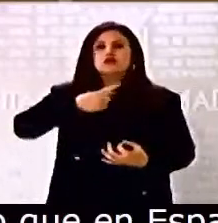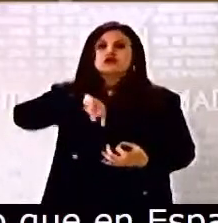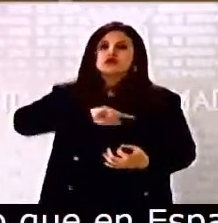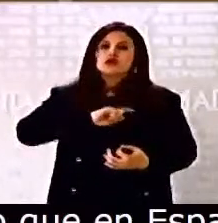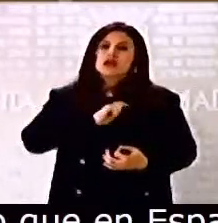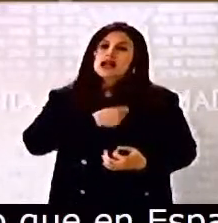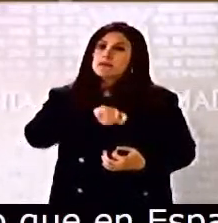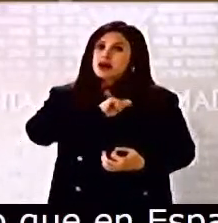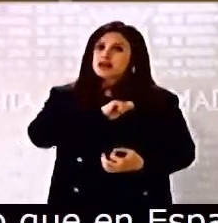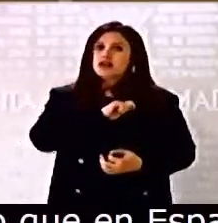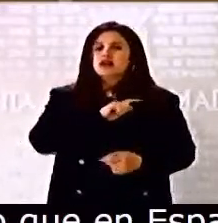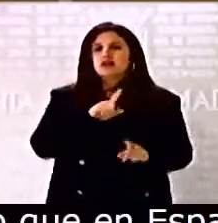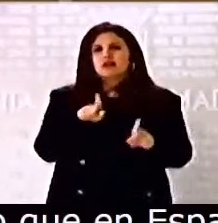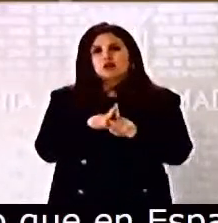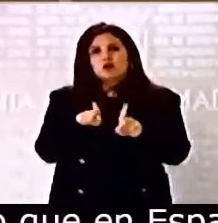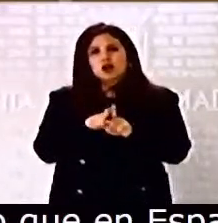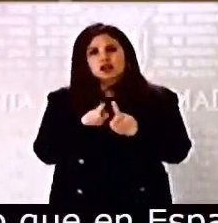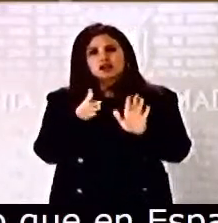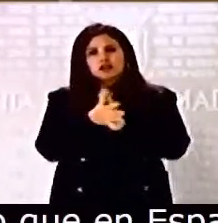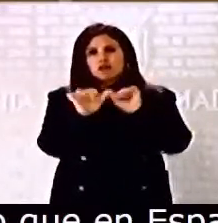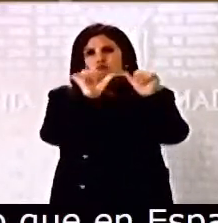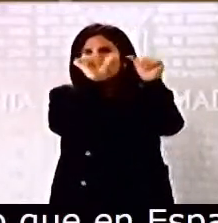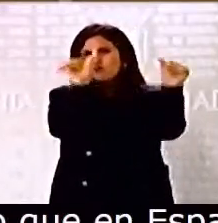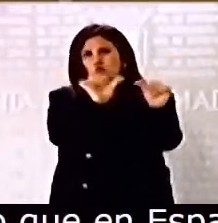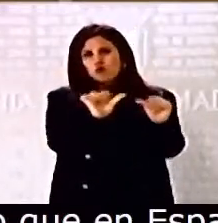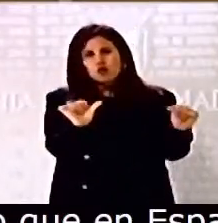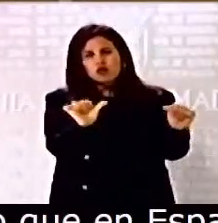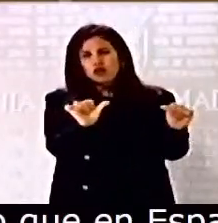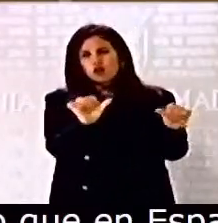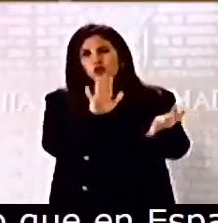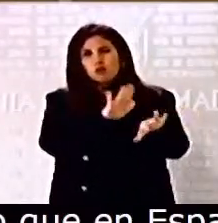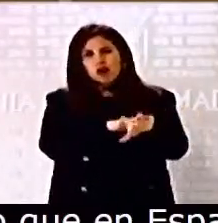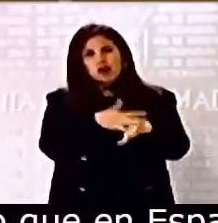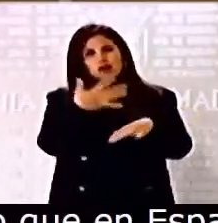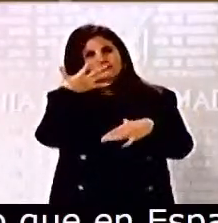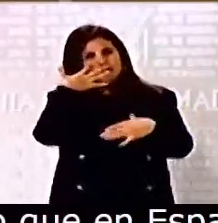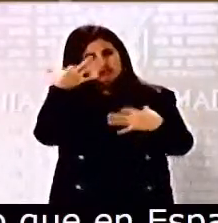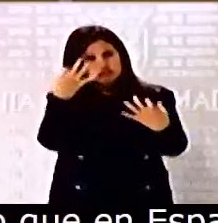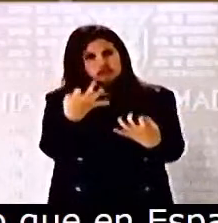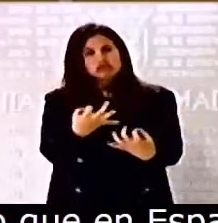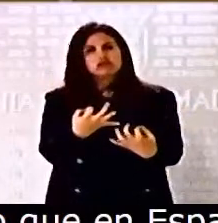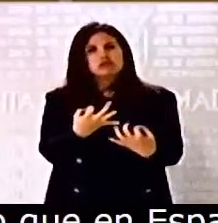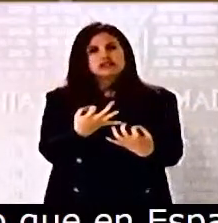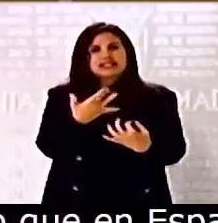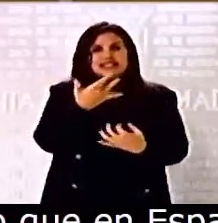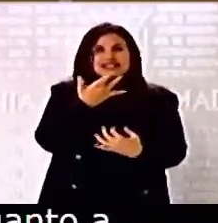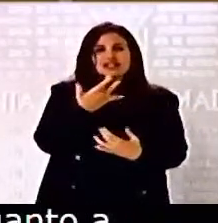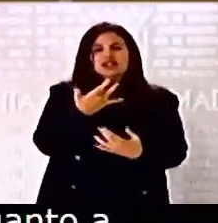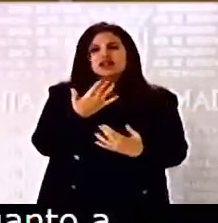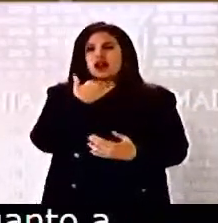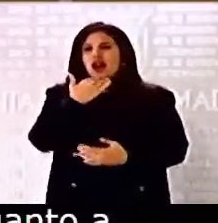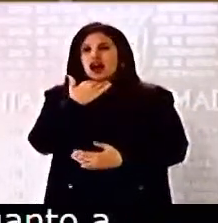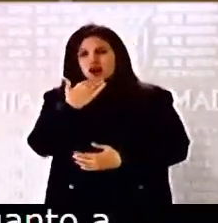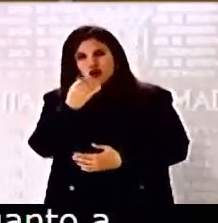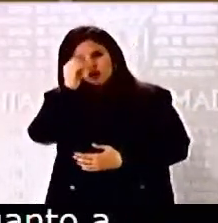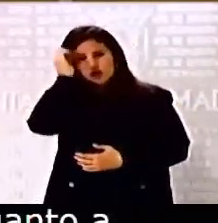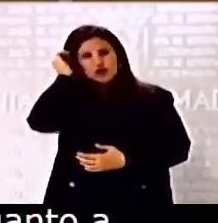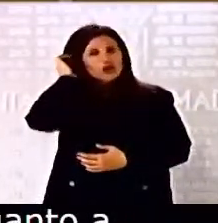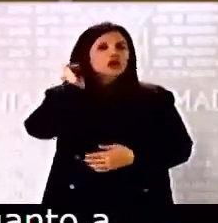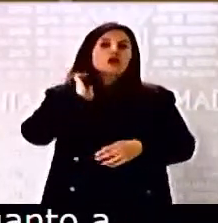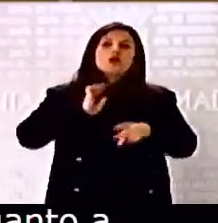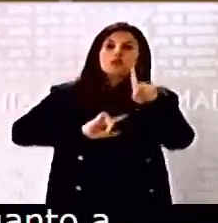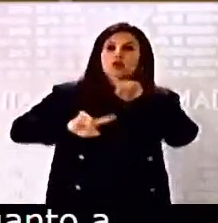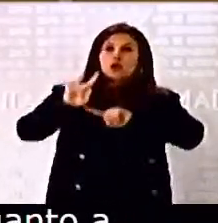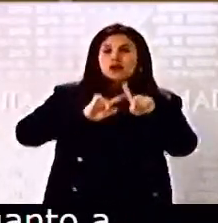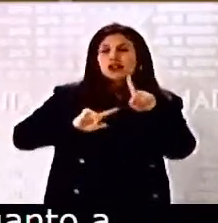cuanto a prudencia, en cuanto a esclarecer cualquier posible evento que pudiera estar